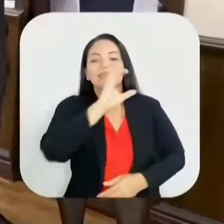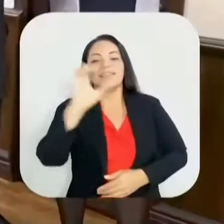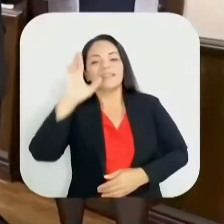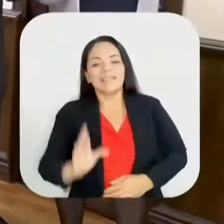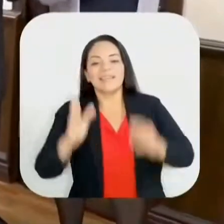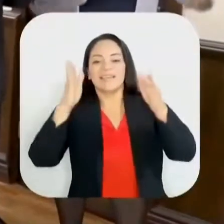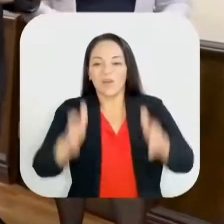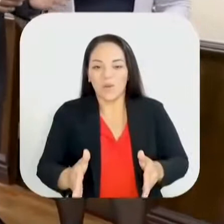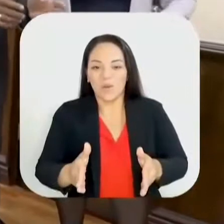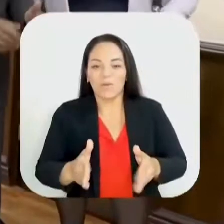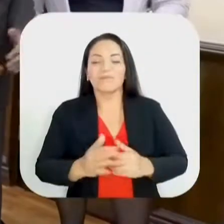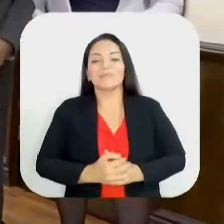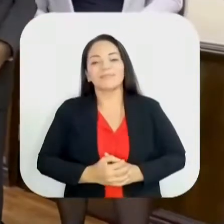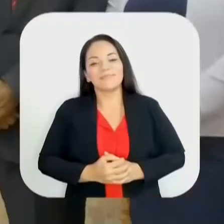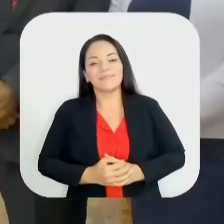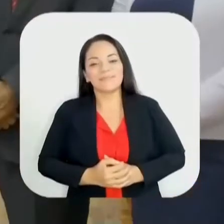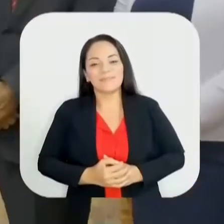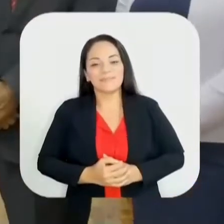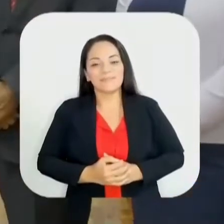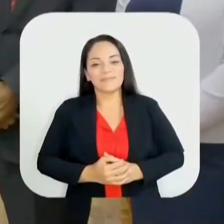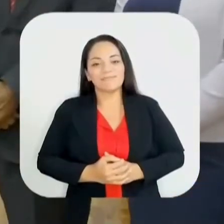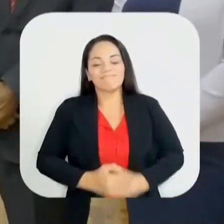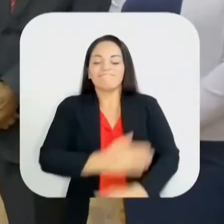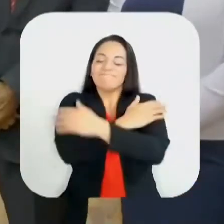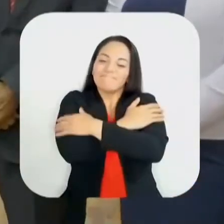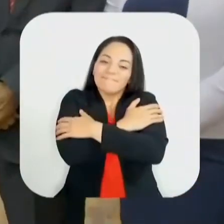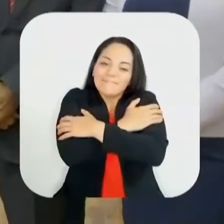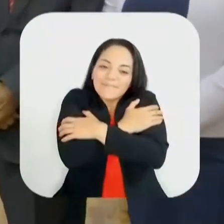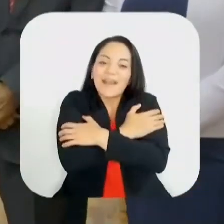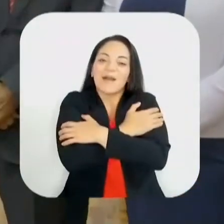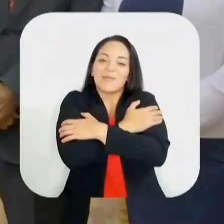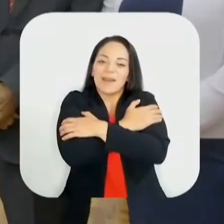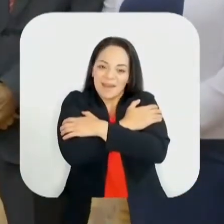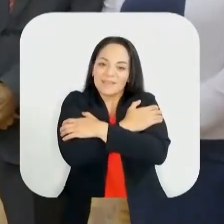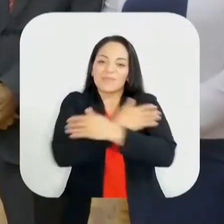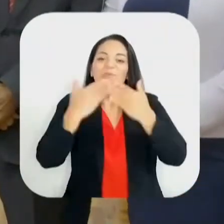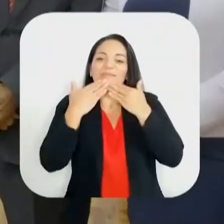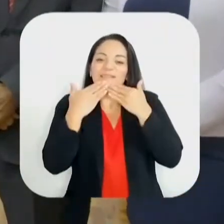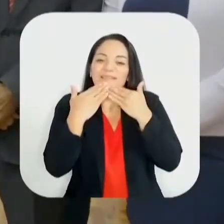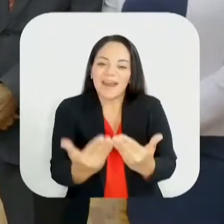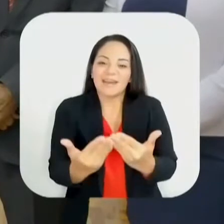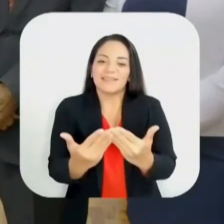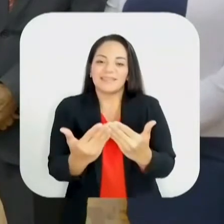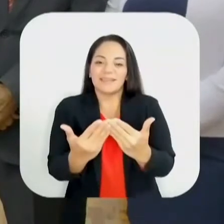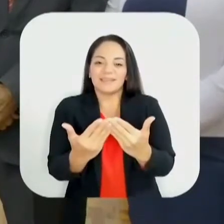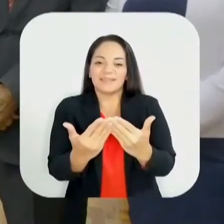Ticos, ticos, un abrazo y un